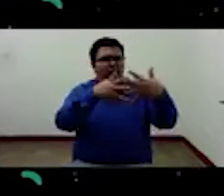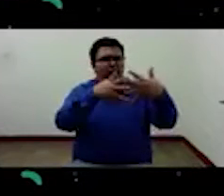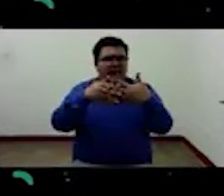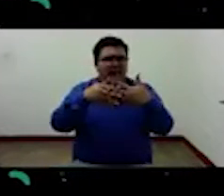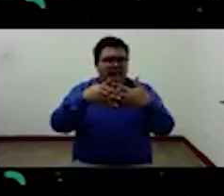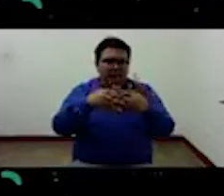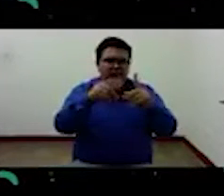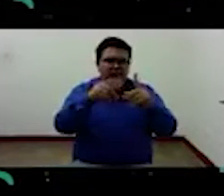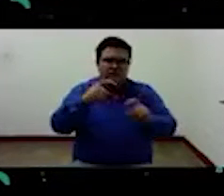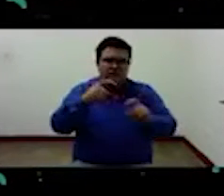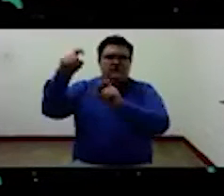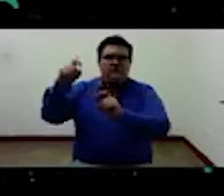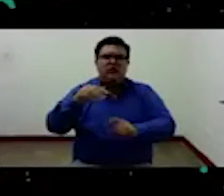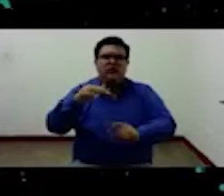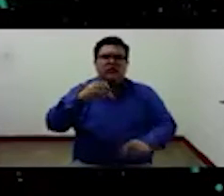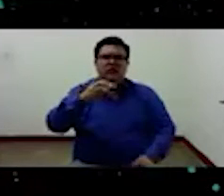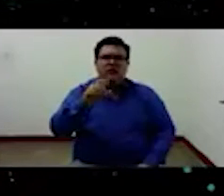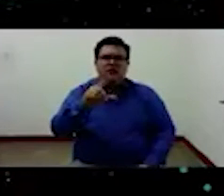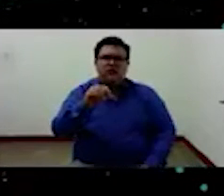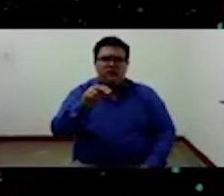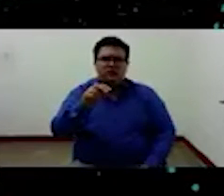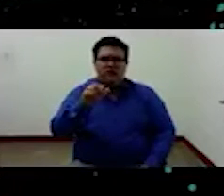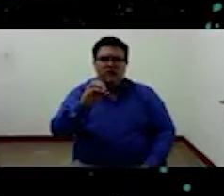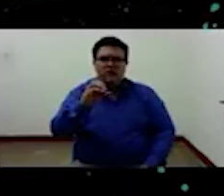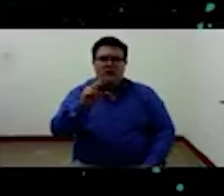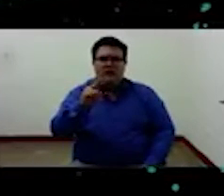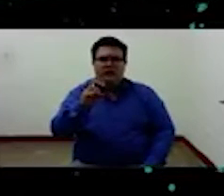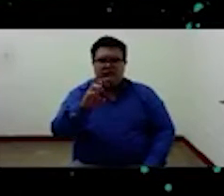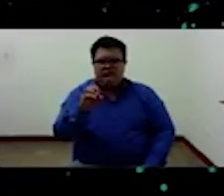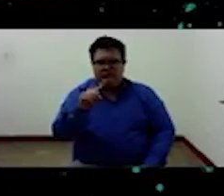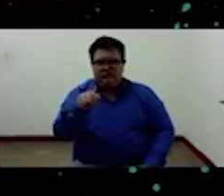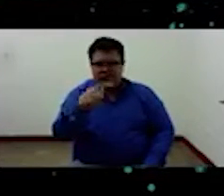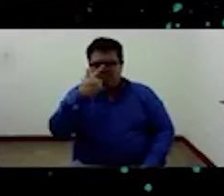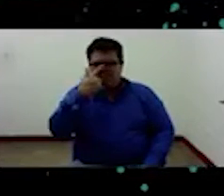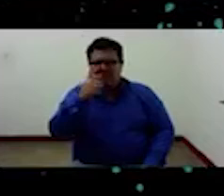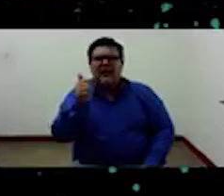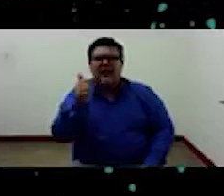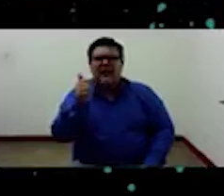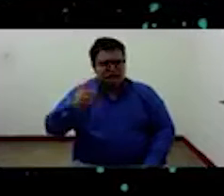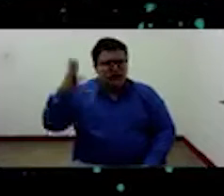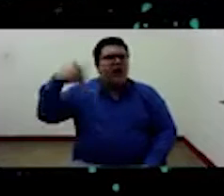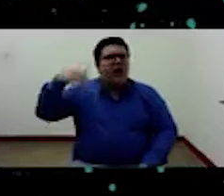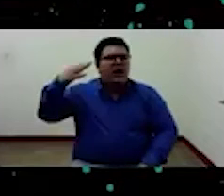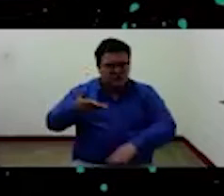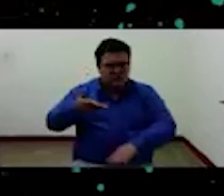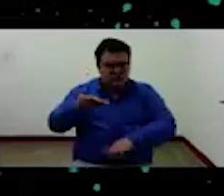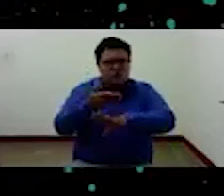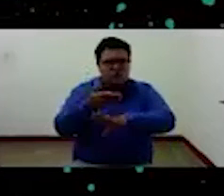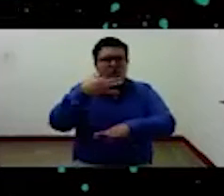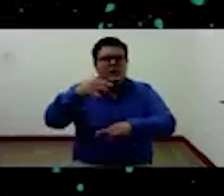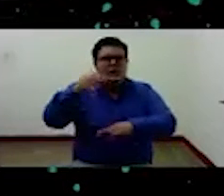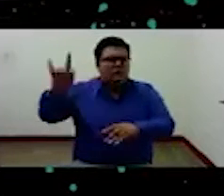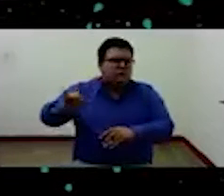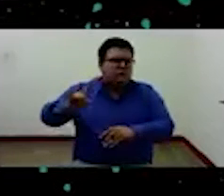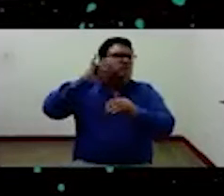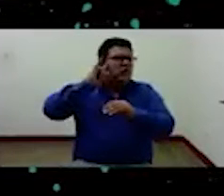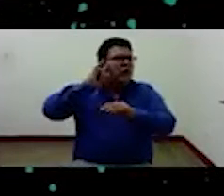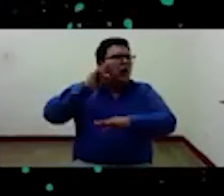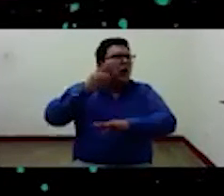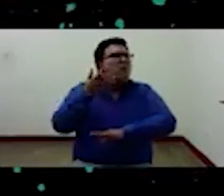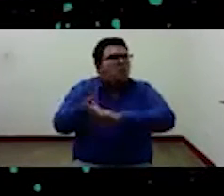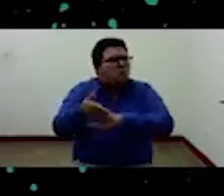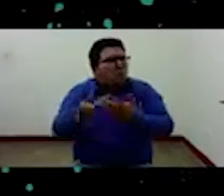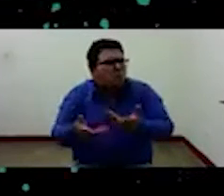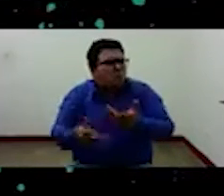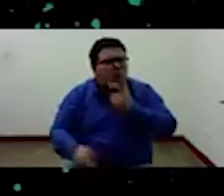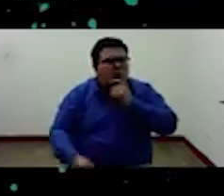Pauline Oliveros, pues ya murió Pauline, y ella proponía una escucha realmente.